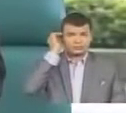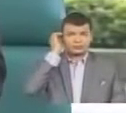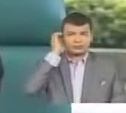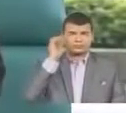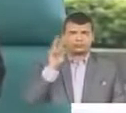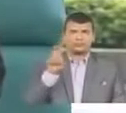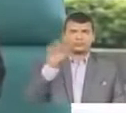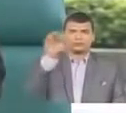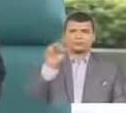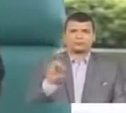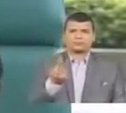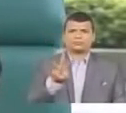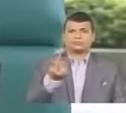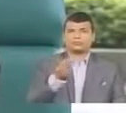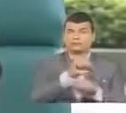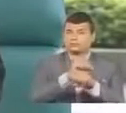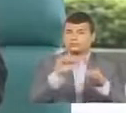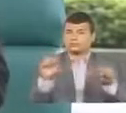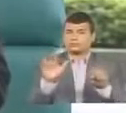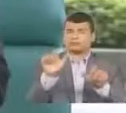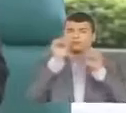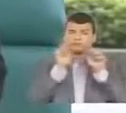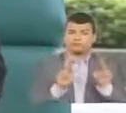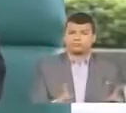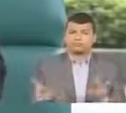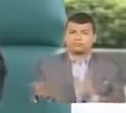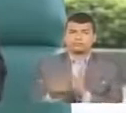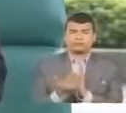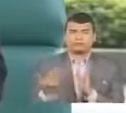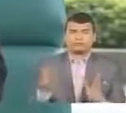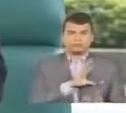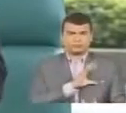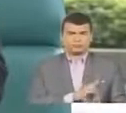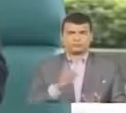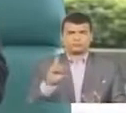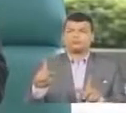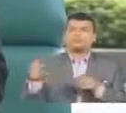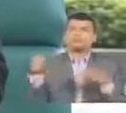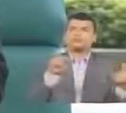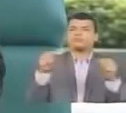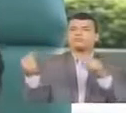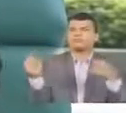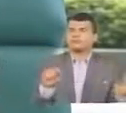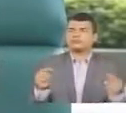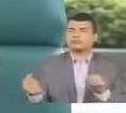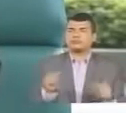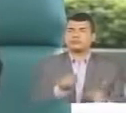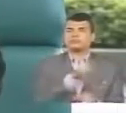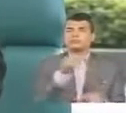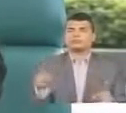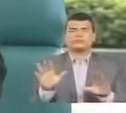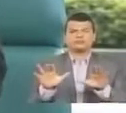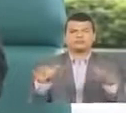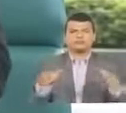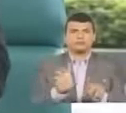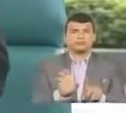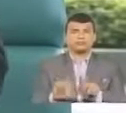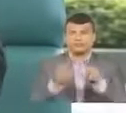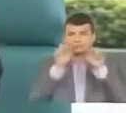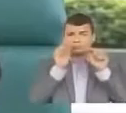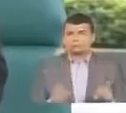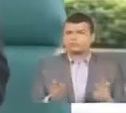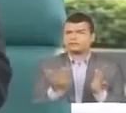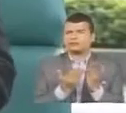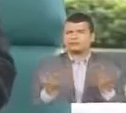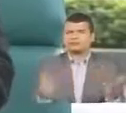7:28 minutos de la mañana, estudiantes caleños se disputan hombro a hombro con otros estudiantes de diferentes regiones del país los